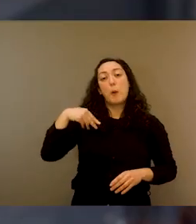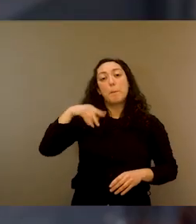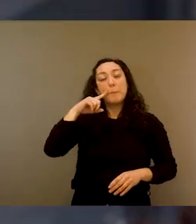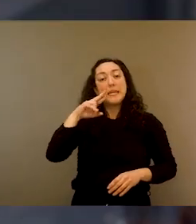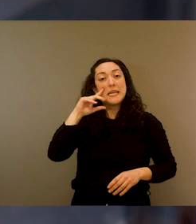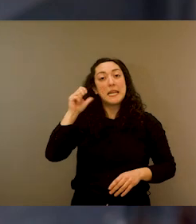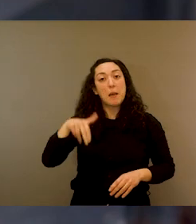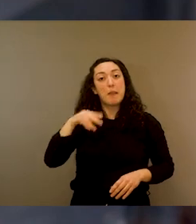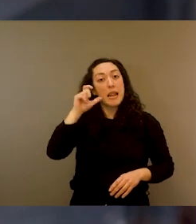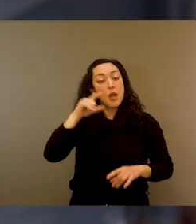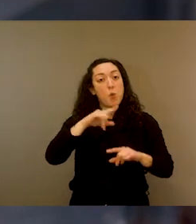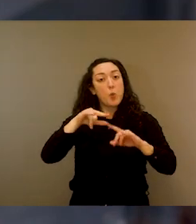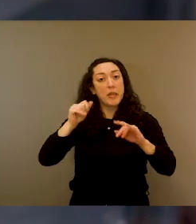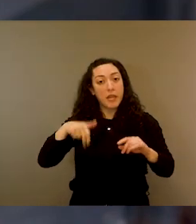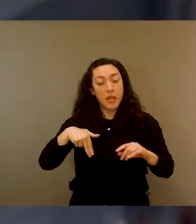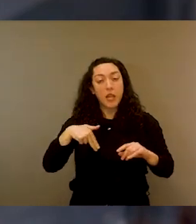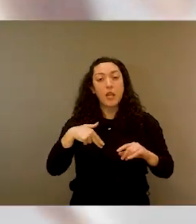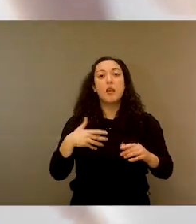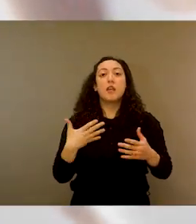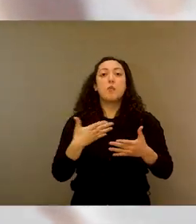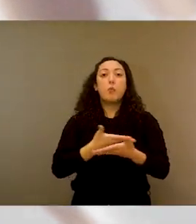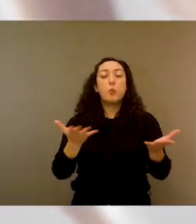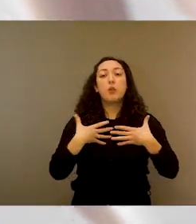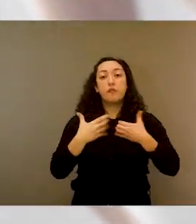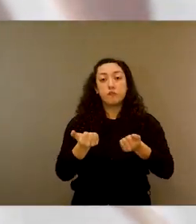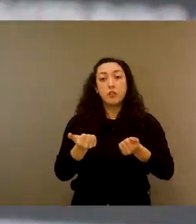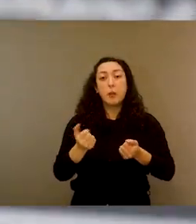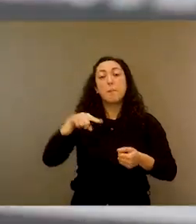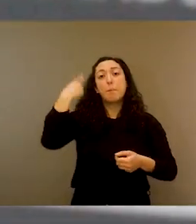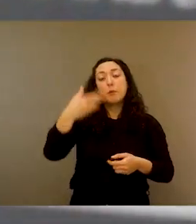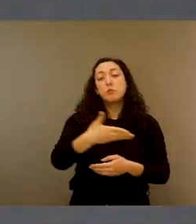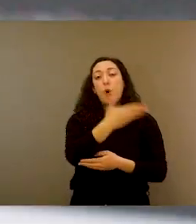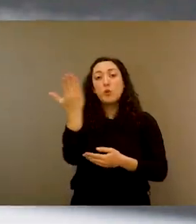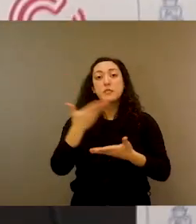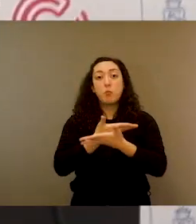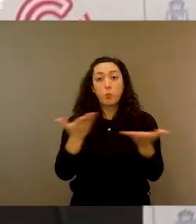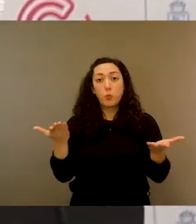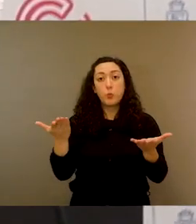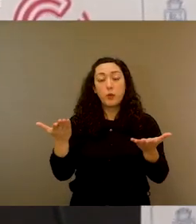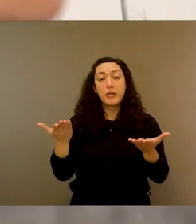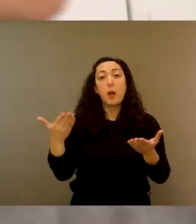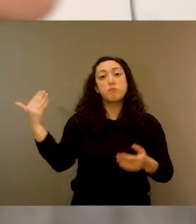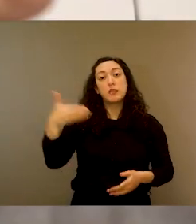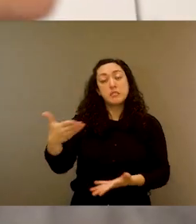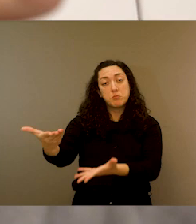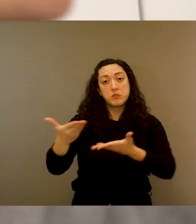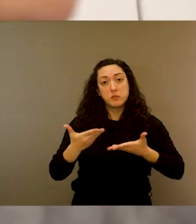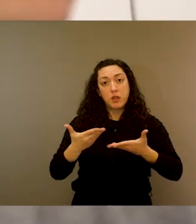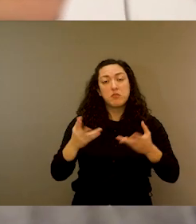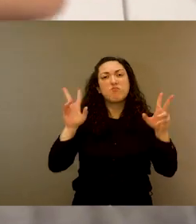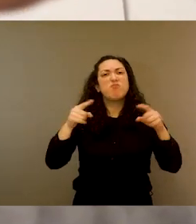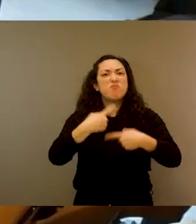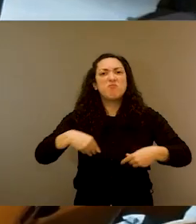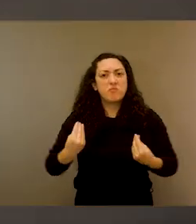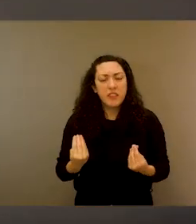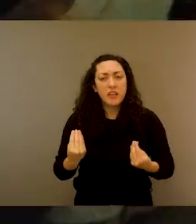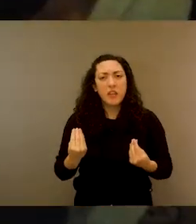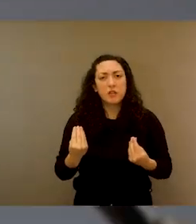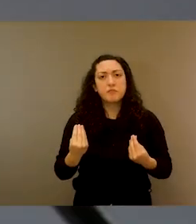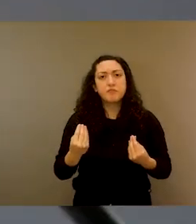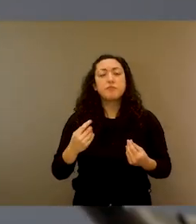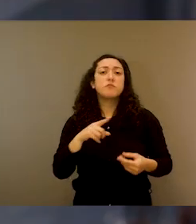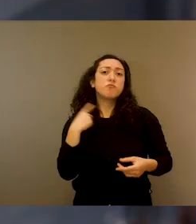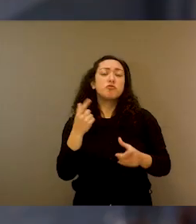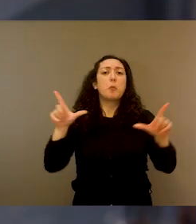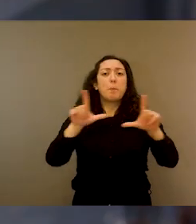Hola, soy Miriam Lewin, defensora del público, y te quiero invitar a participar en nuestra próxima audiencia pública. El eje es debatir